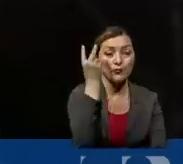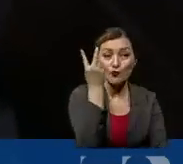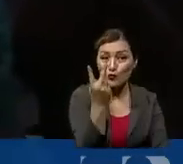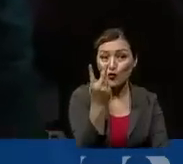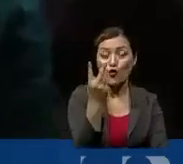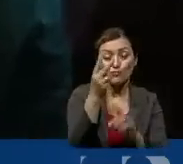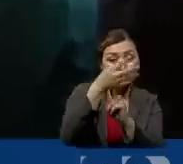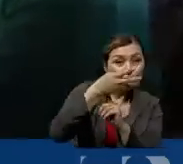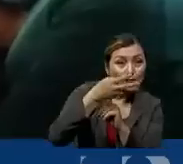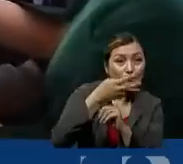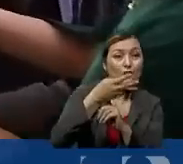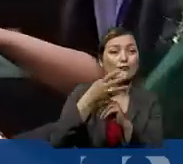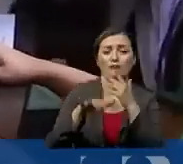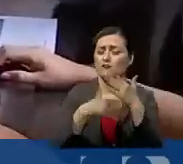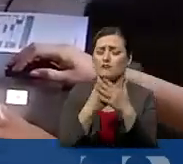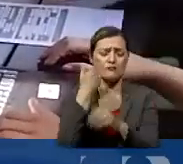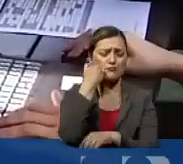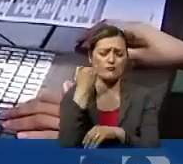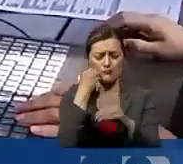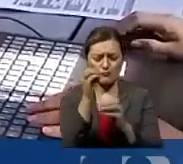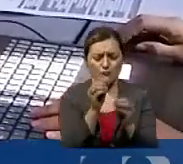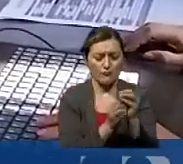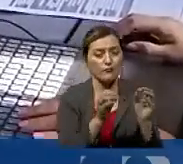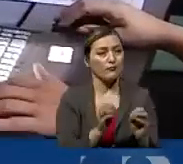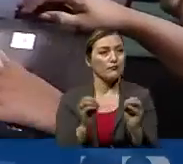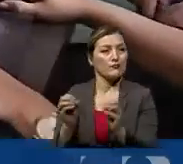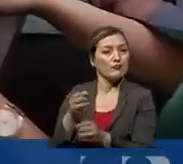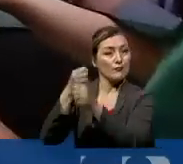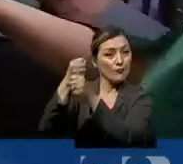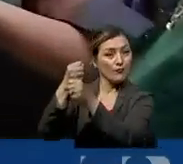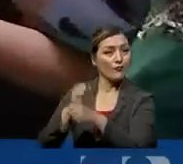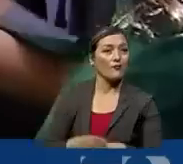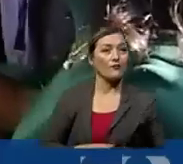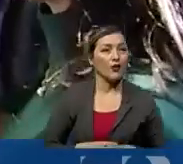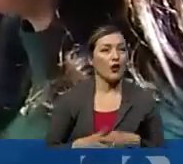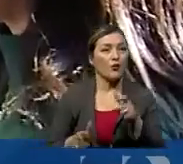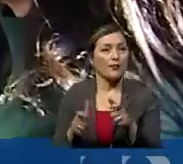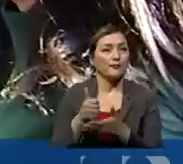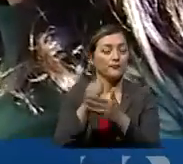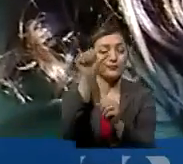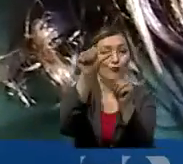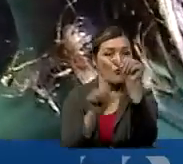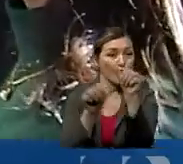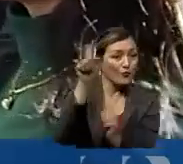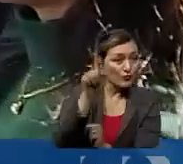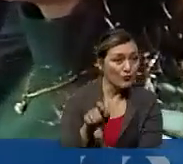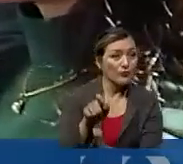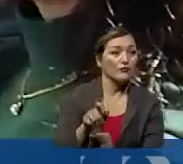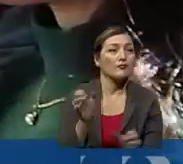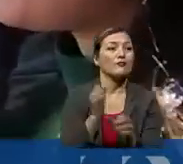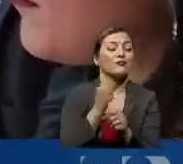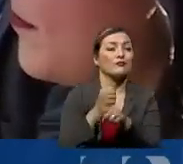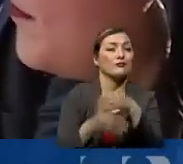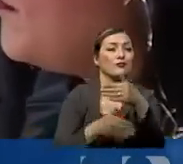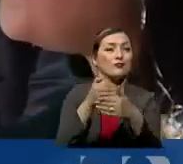con internet, con todas las condiciones, en condiciones seguras, como ustedes pueden ver, para que puedan recibir la asesoría que ellos necesitan para poder realizar